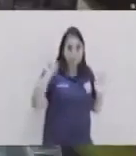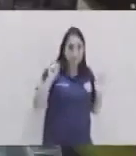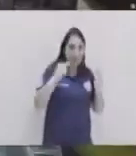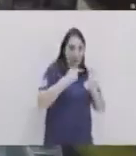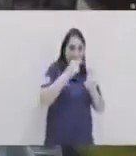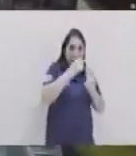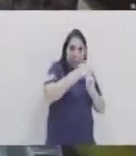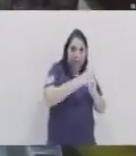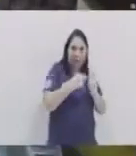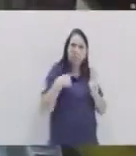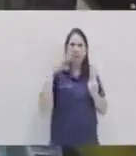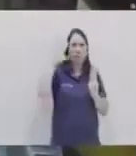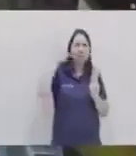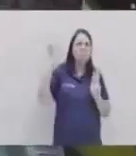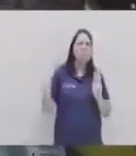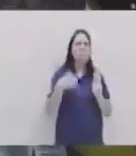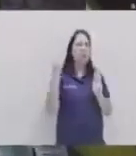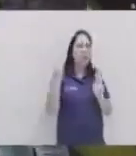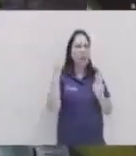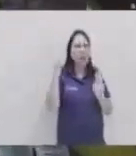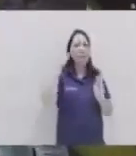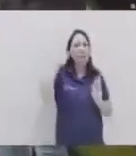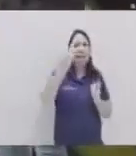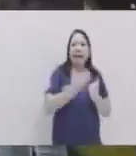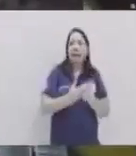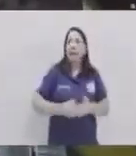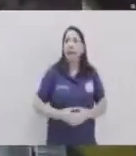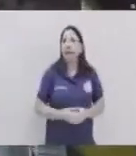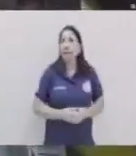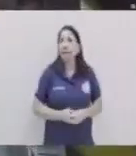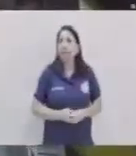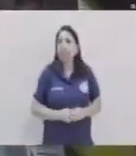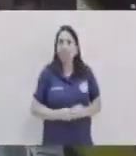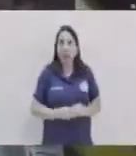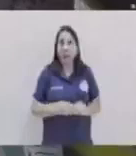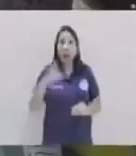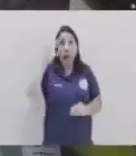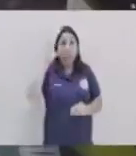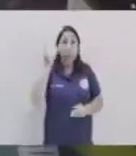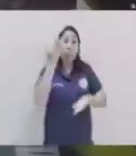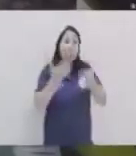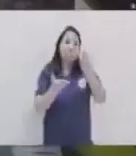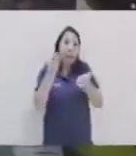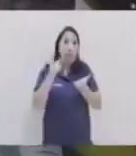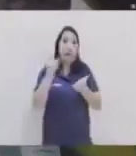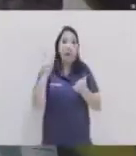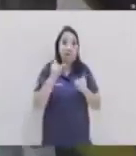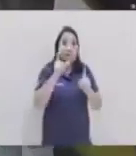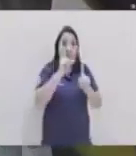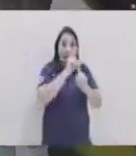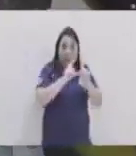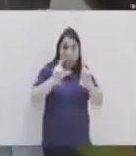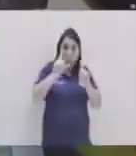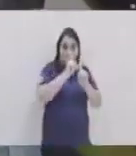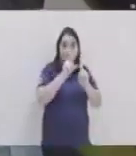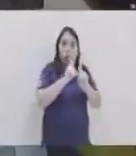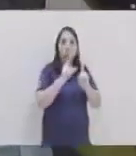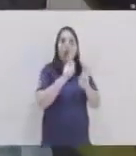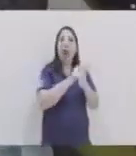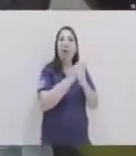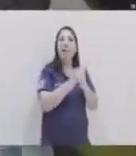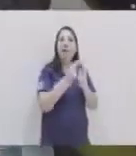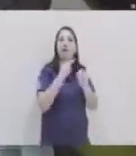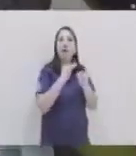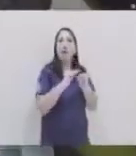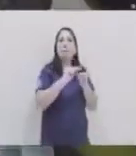anónimas? Bueno, seguramente porque es un mensaje generalizado, por decirlo así, no es directamente